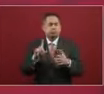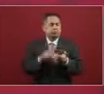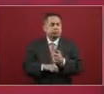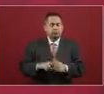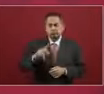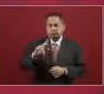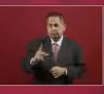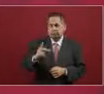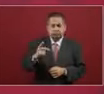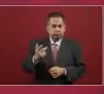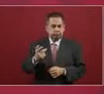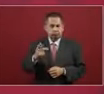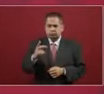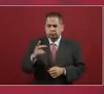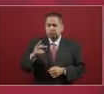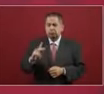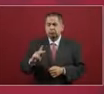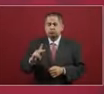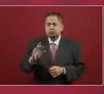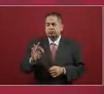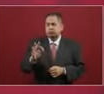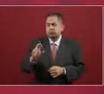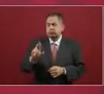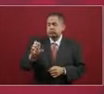Procuraduría del Consumidor